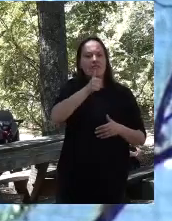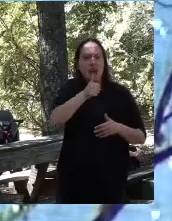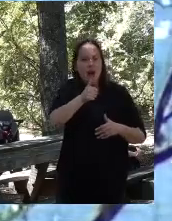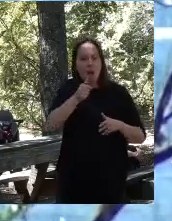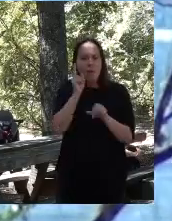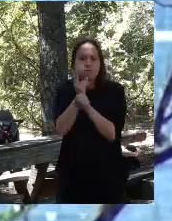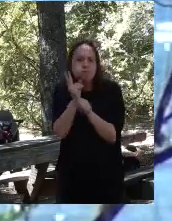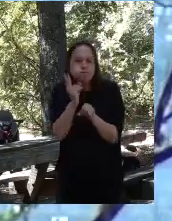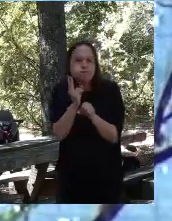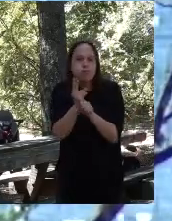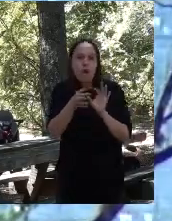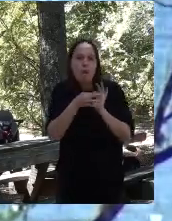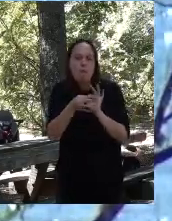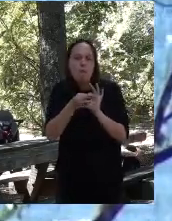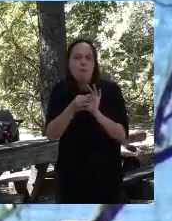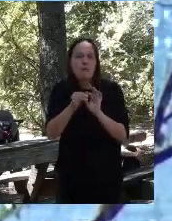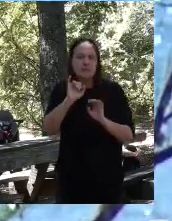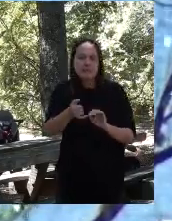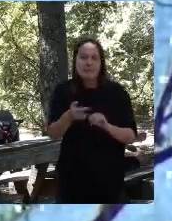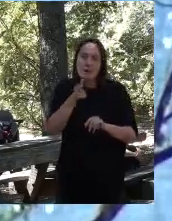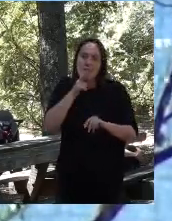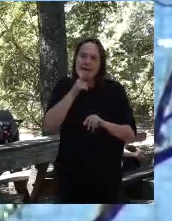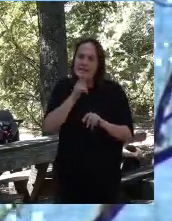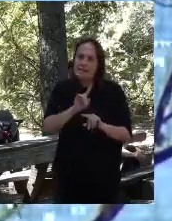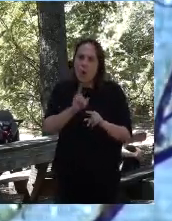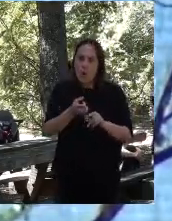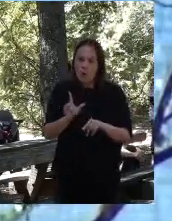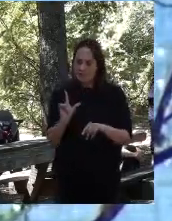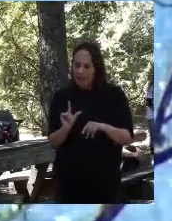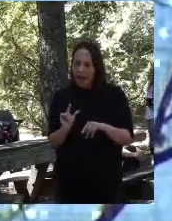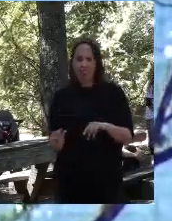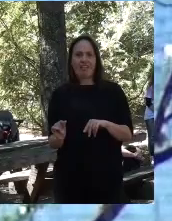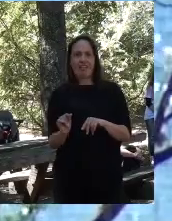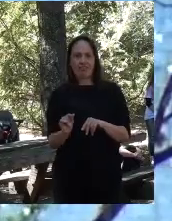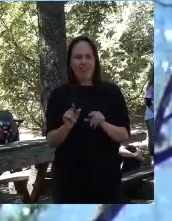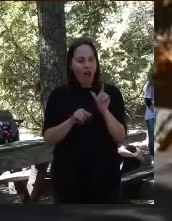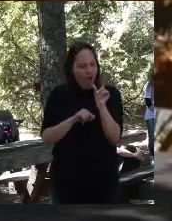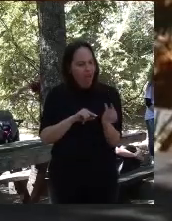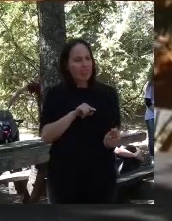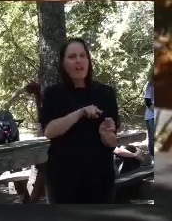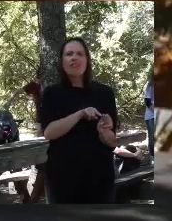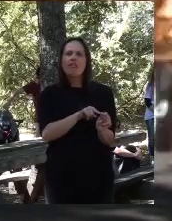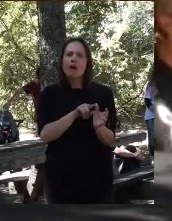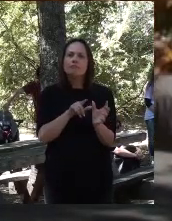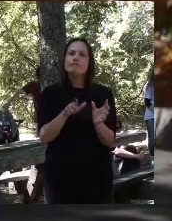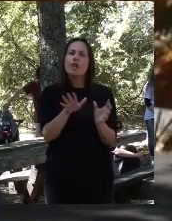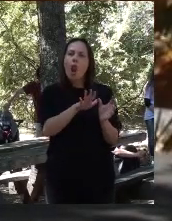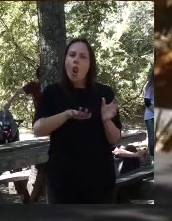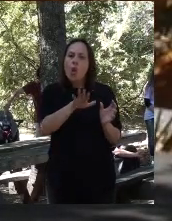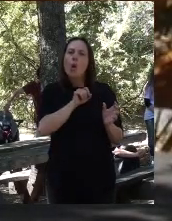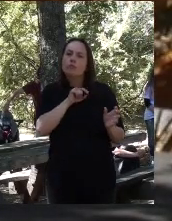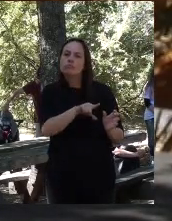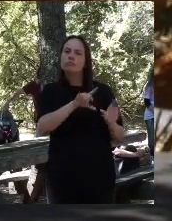La Antártida es el único lugar del mundo que pertenece a todos. Y quiero